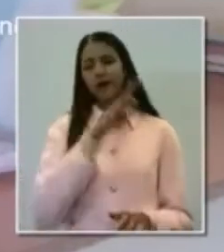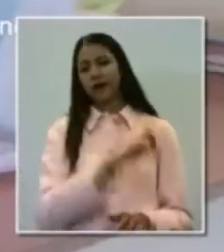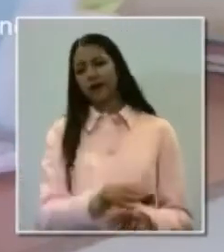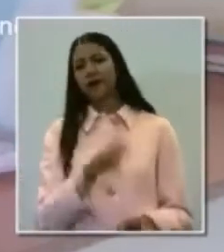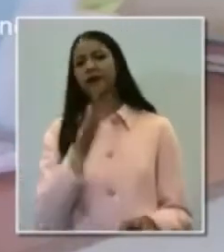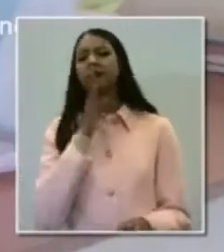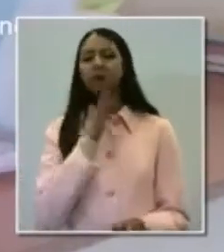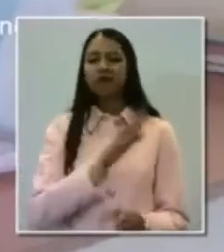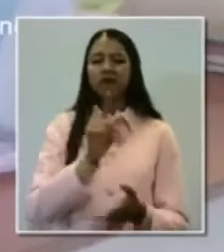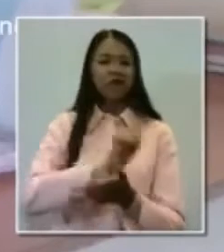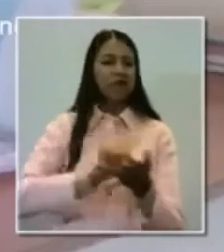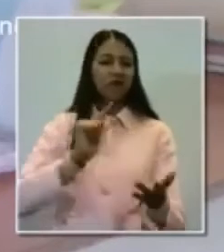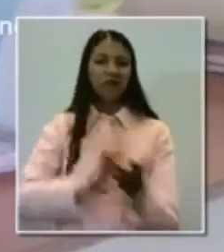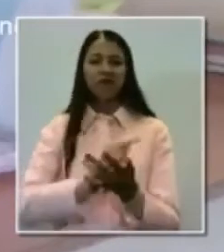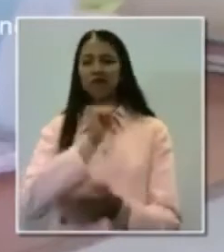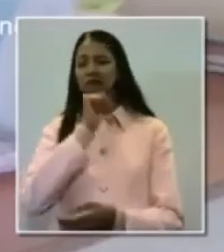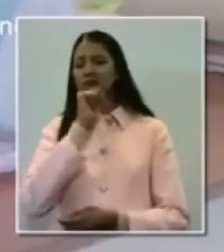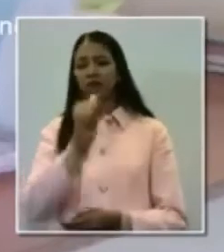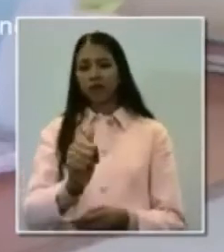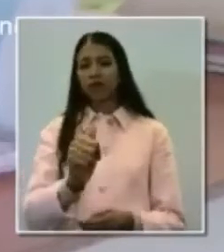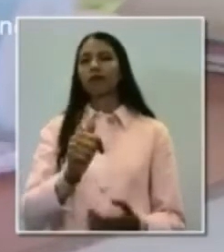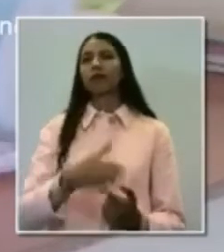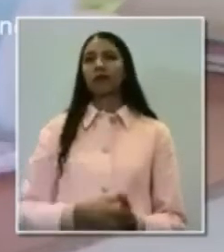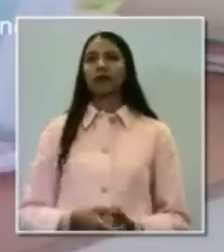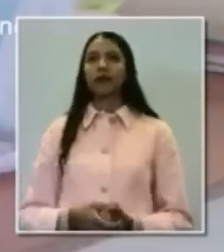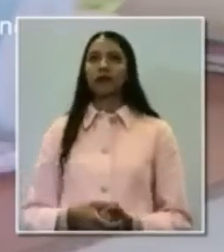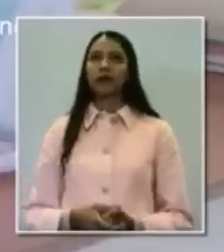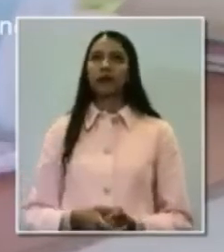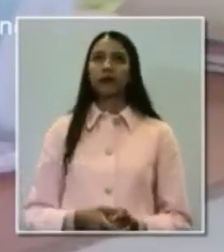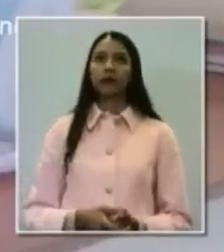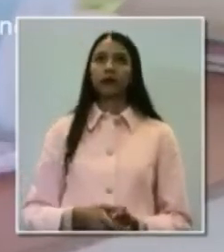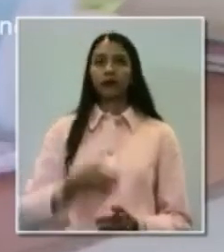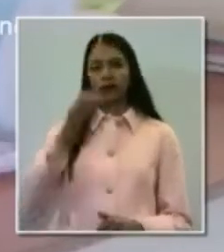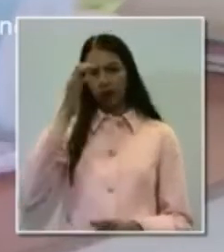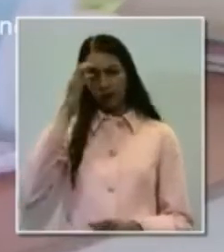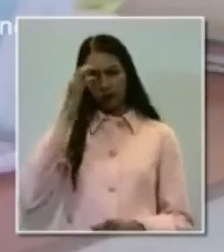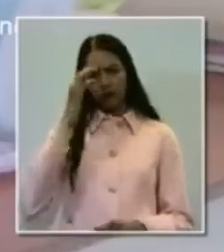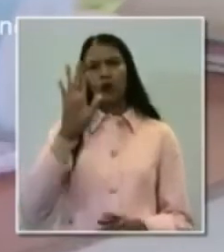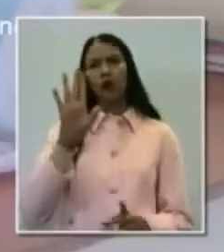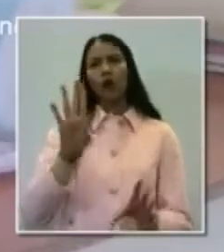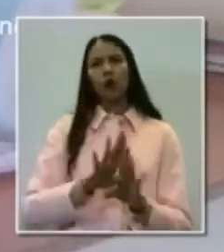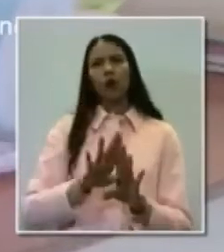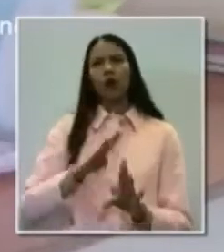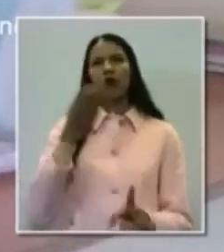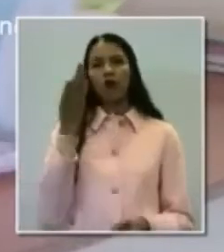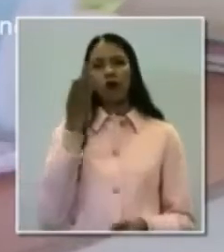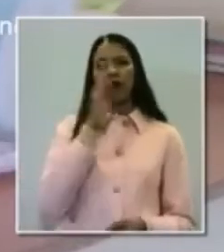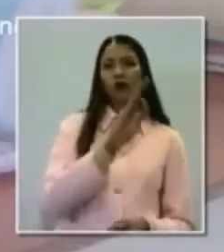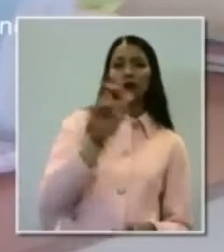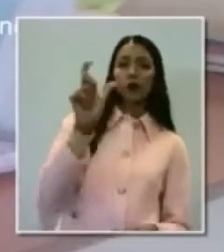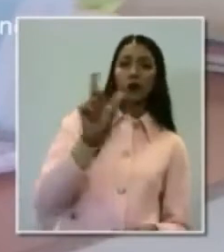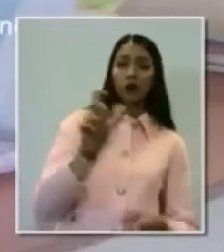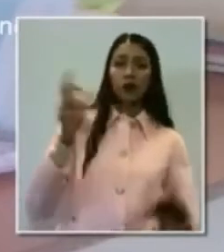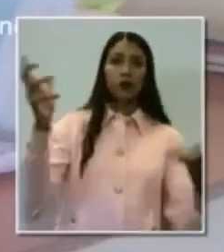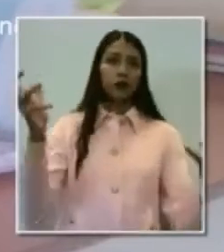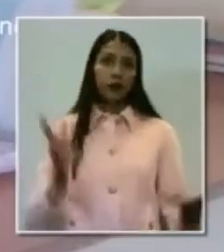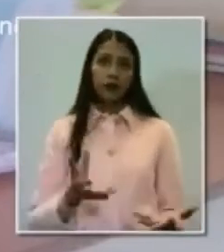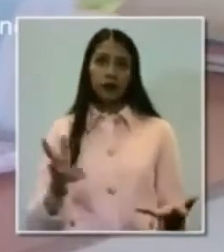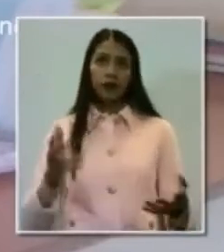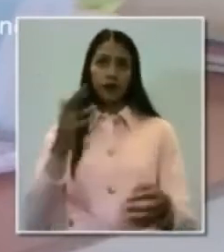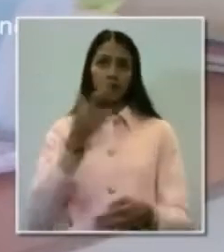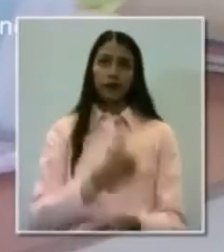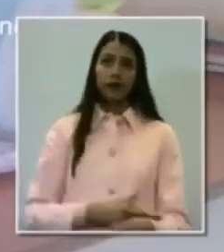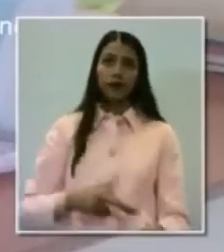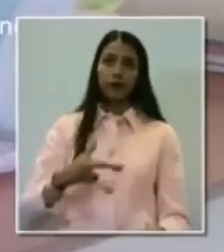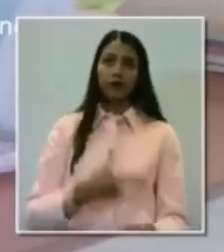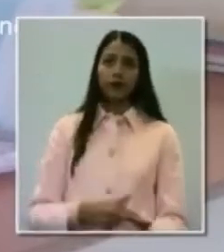documentos ilegales o comúnmente que les conocemos como los falsos. Y cuando se hacen los